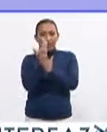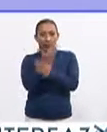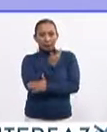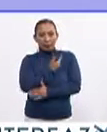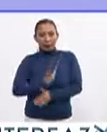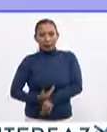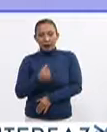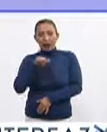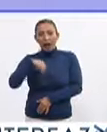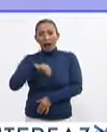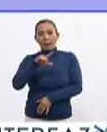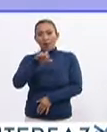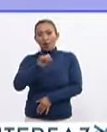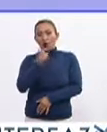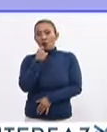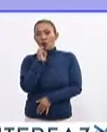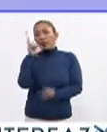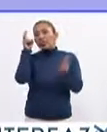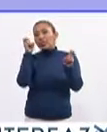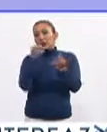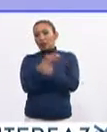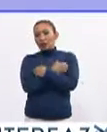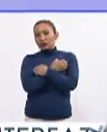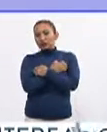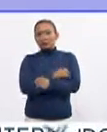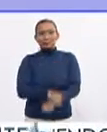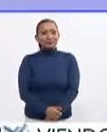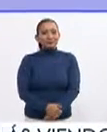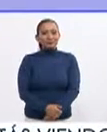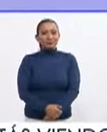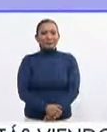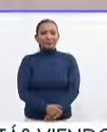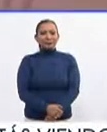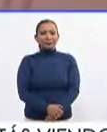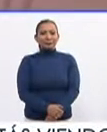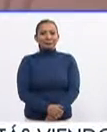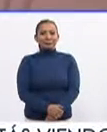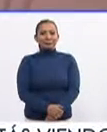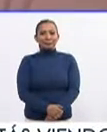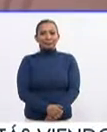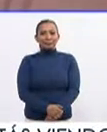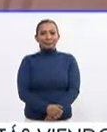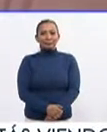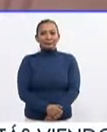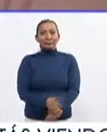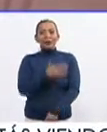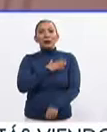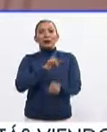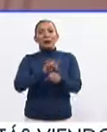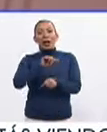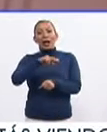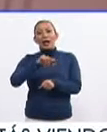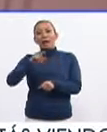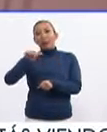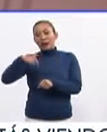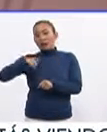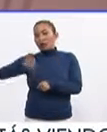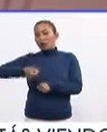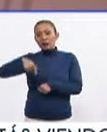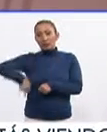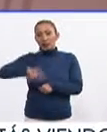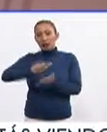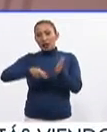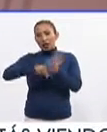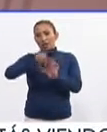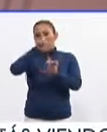matutina del presidente Andrés Manuel López Obrador en materia educativa. Muy buenos días, Ana Omar. Saludos desde Palacio